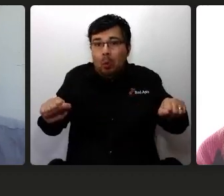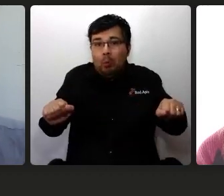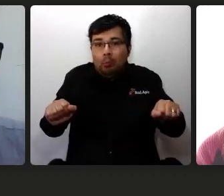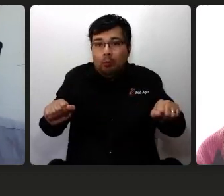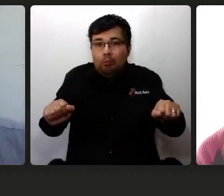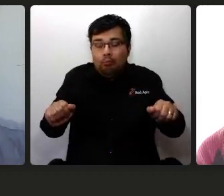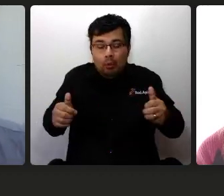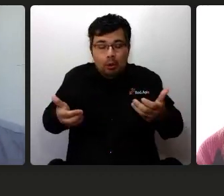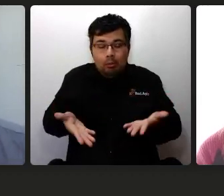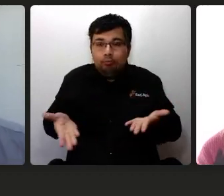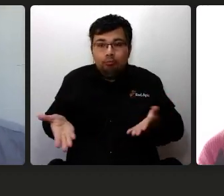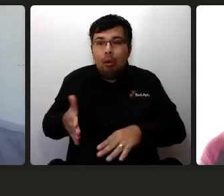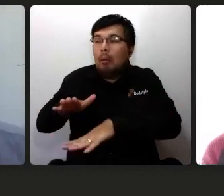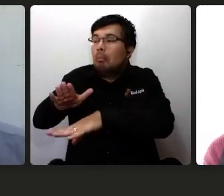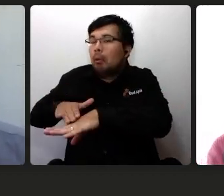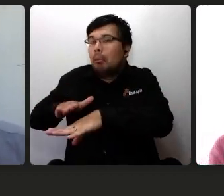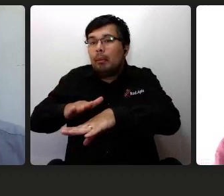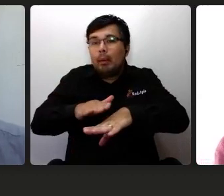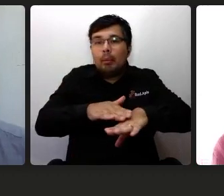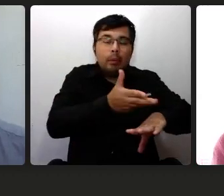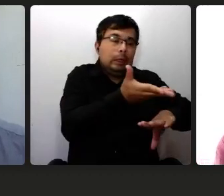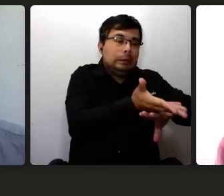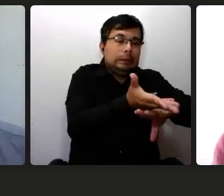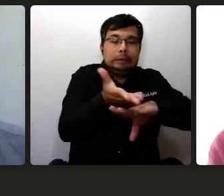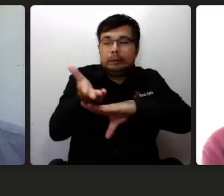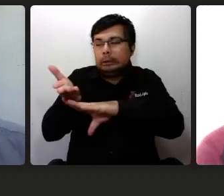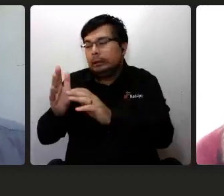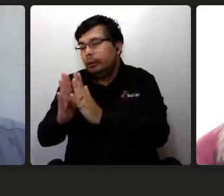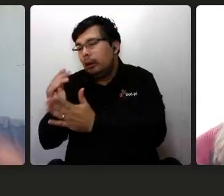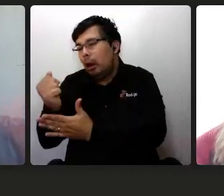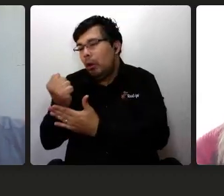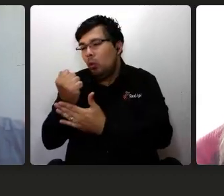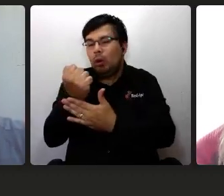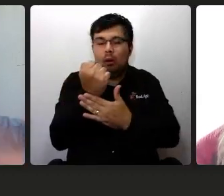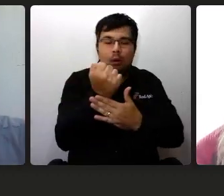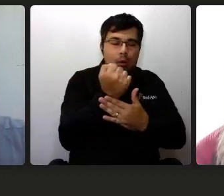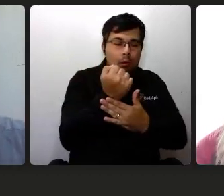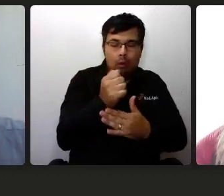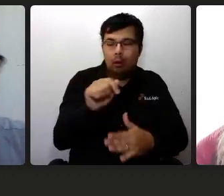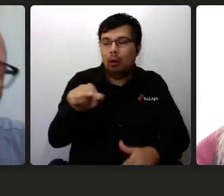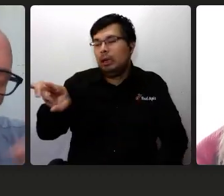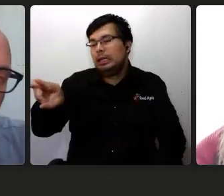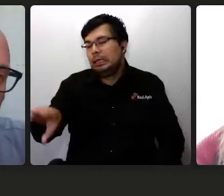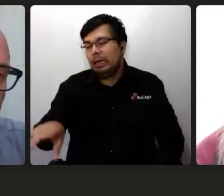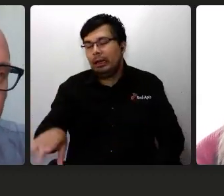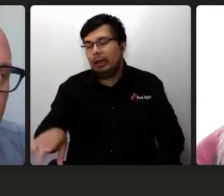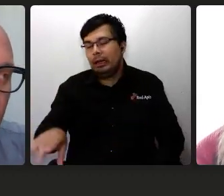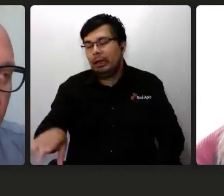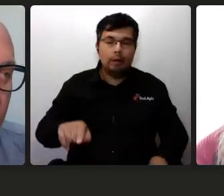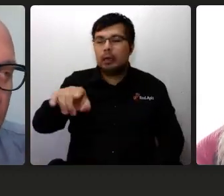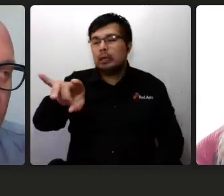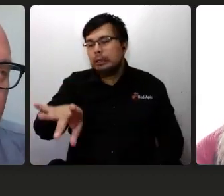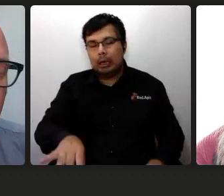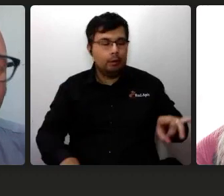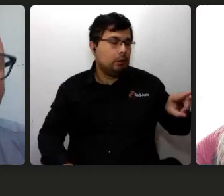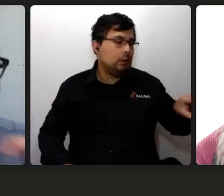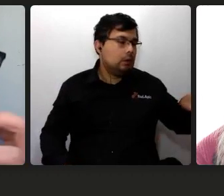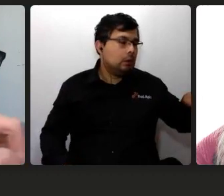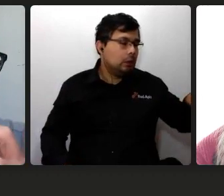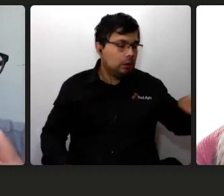favor familiar del más chico, del hermano chico, del sobrino, el nieto, porque él cacha, porque él sabe, y él obviamente esté en otra